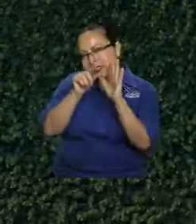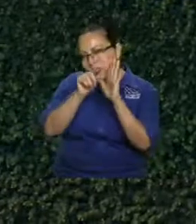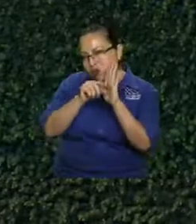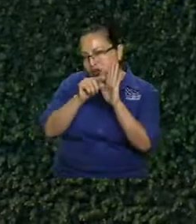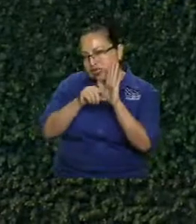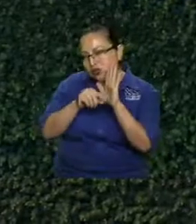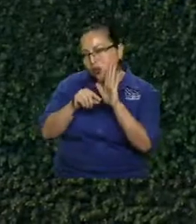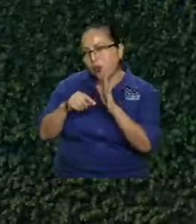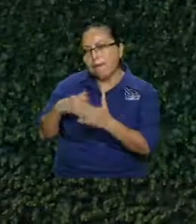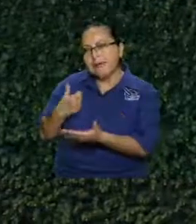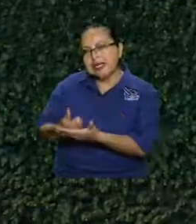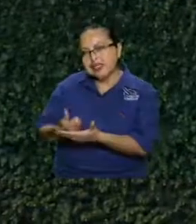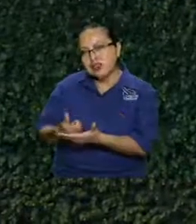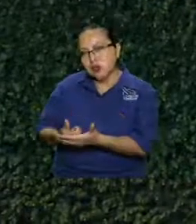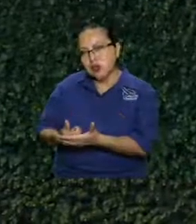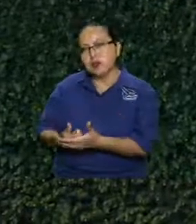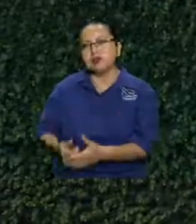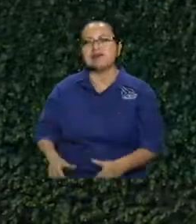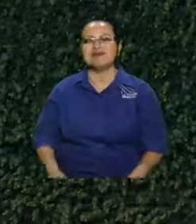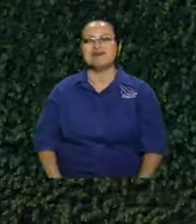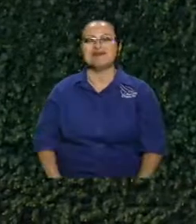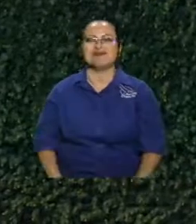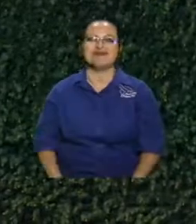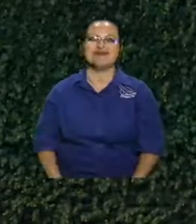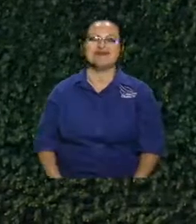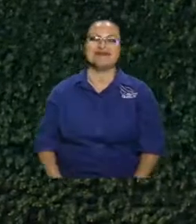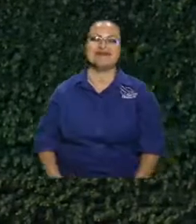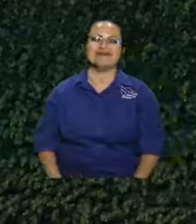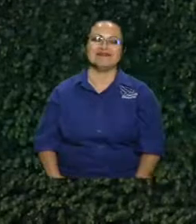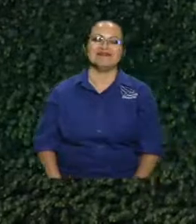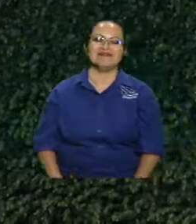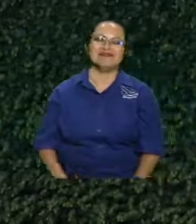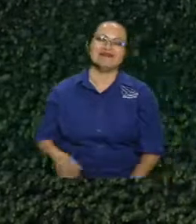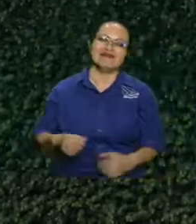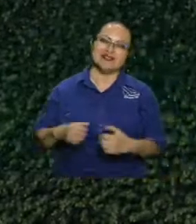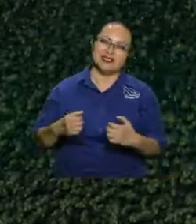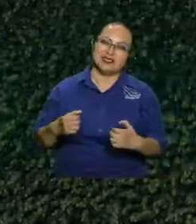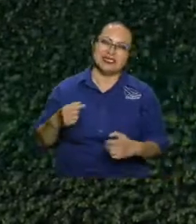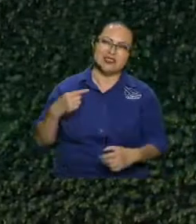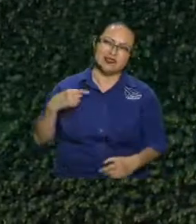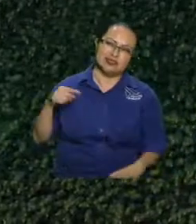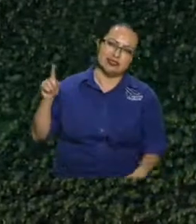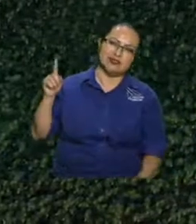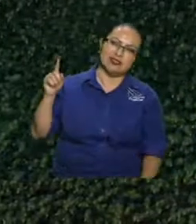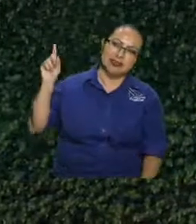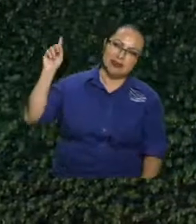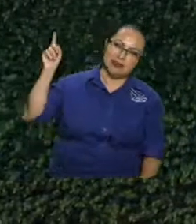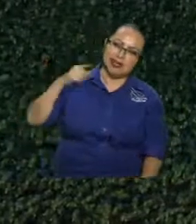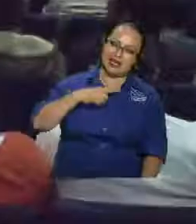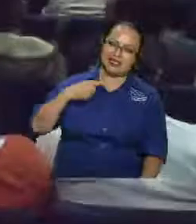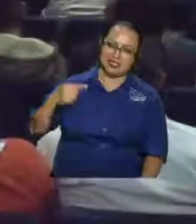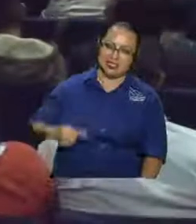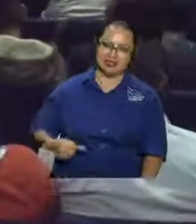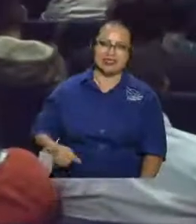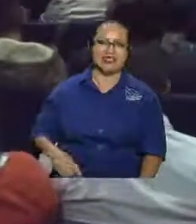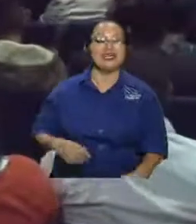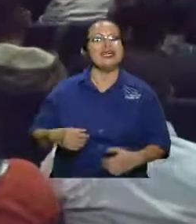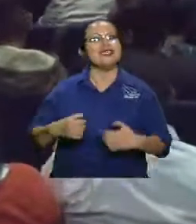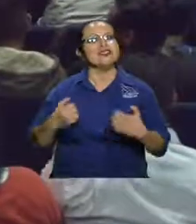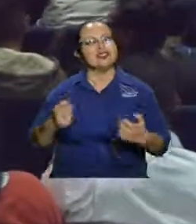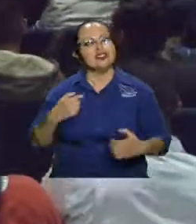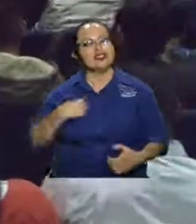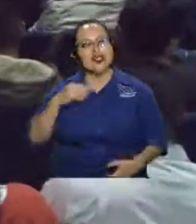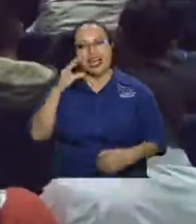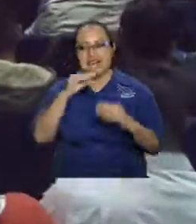yo oí que alguien le dijo, ándate a la China. Entonces, a mí se me hace que este va para allá, ¿verdad?